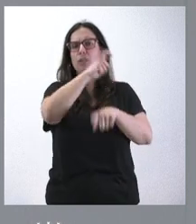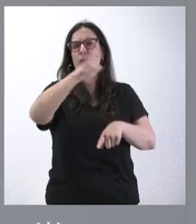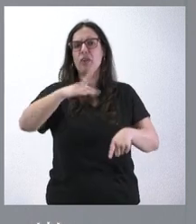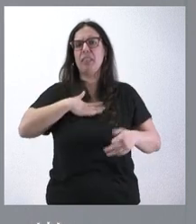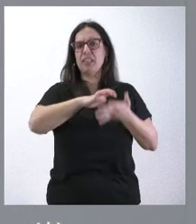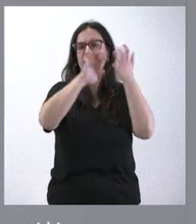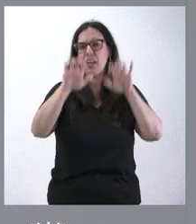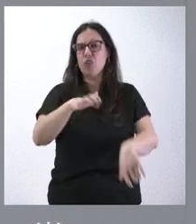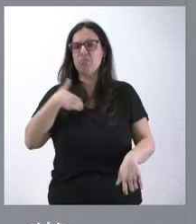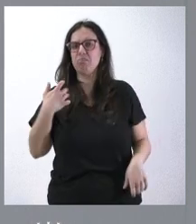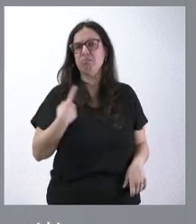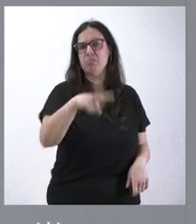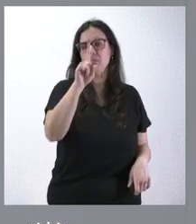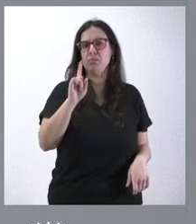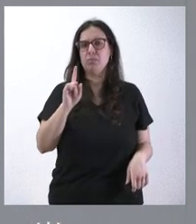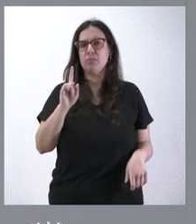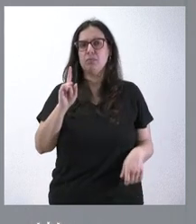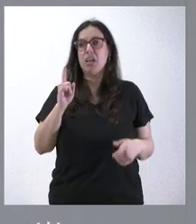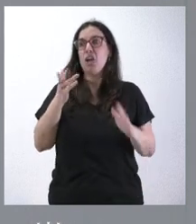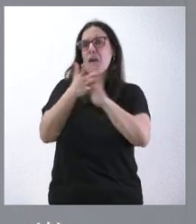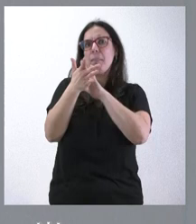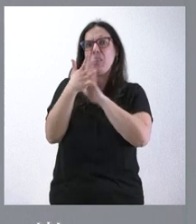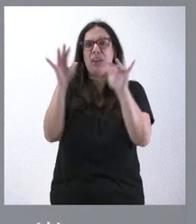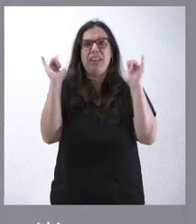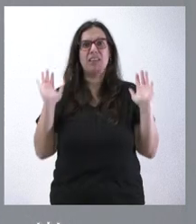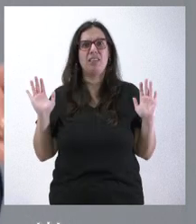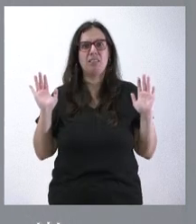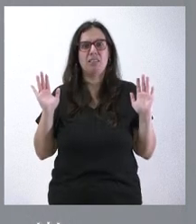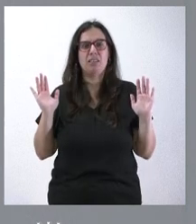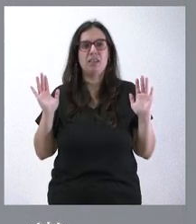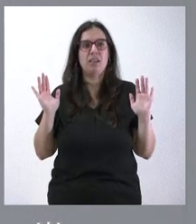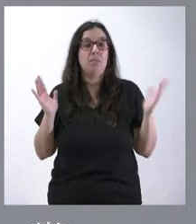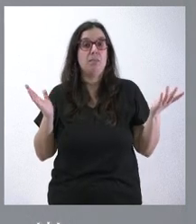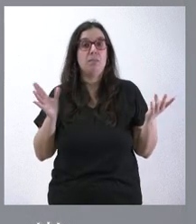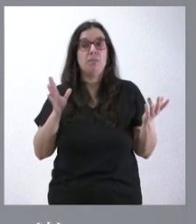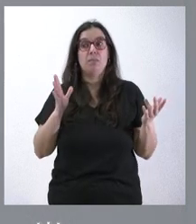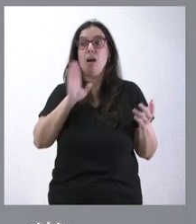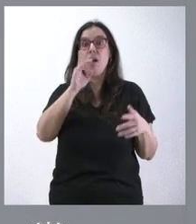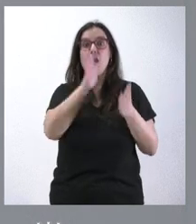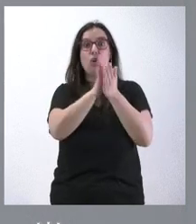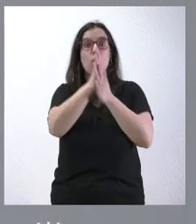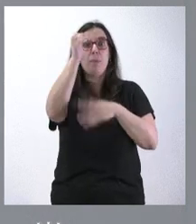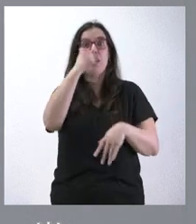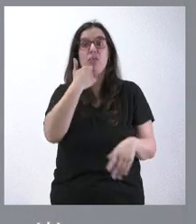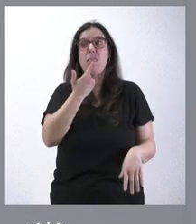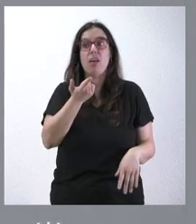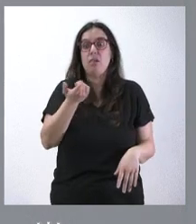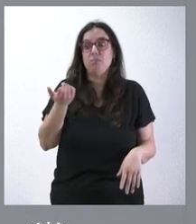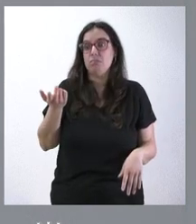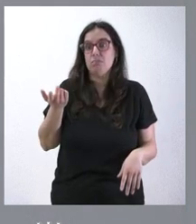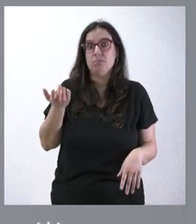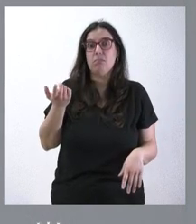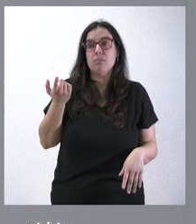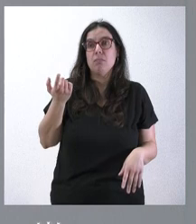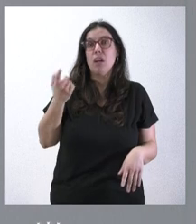ni siquiera se ofrezcan explicaciones si es que lo decía su compañero antes y la única explicación que